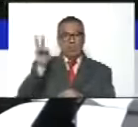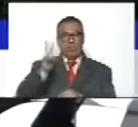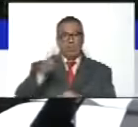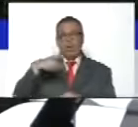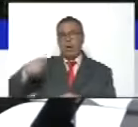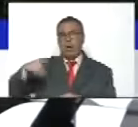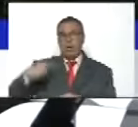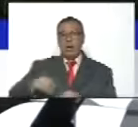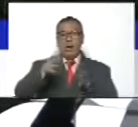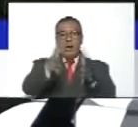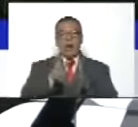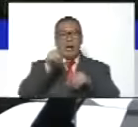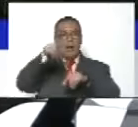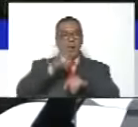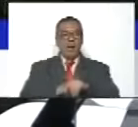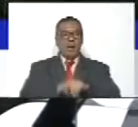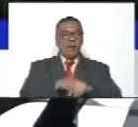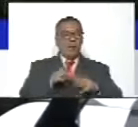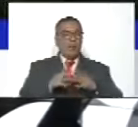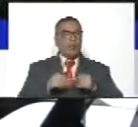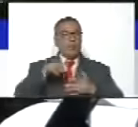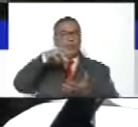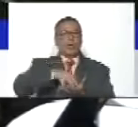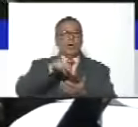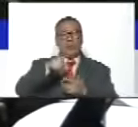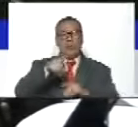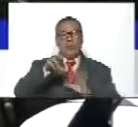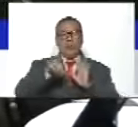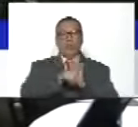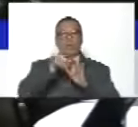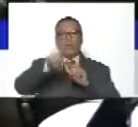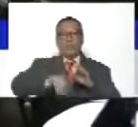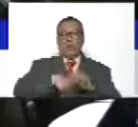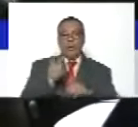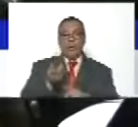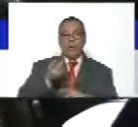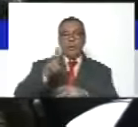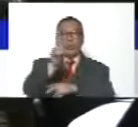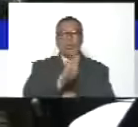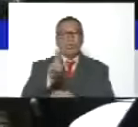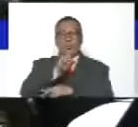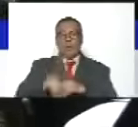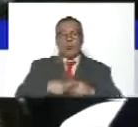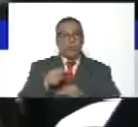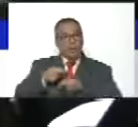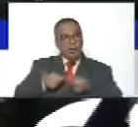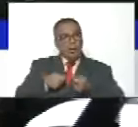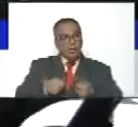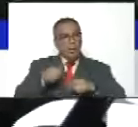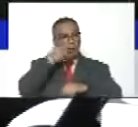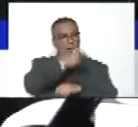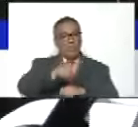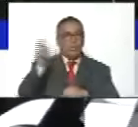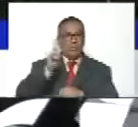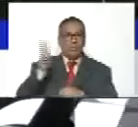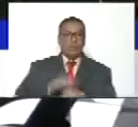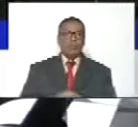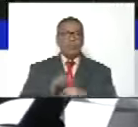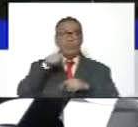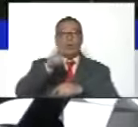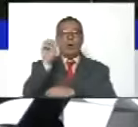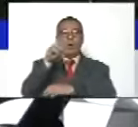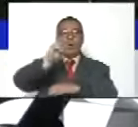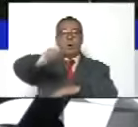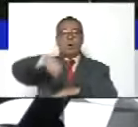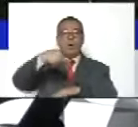la derecha ganó esas elecciones y tomó legítimamente el poder aquí, pero lo usó para atacar al pueblo venezolano. Fue la